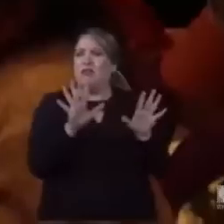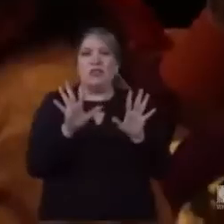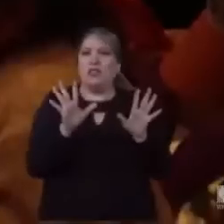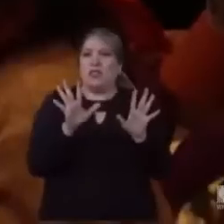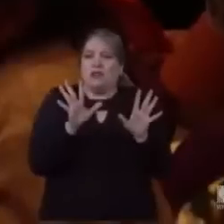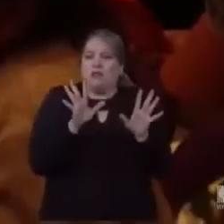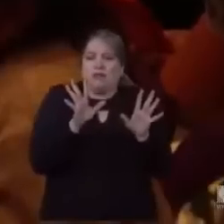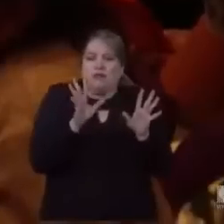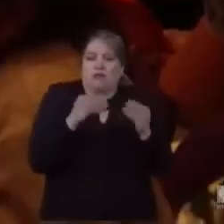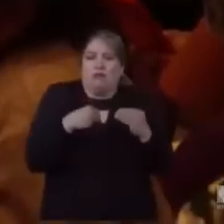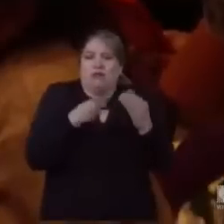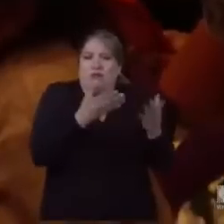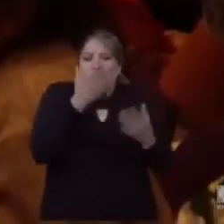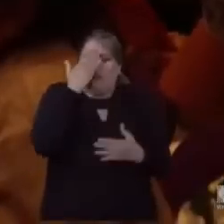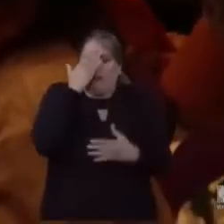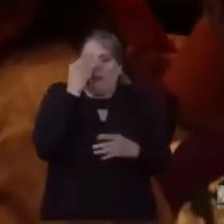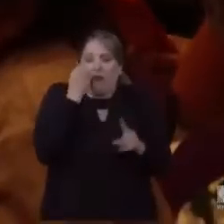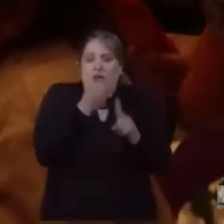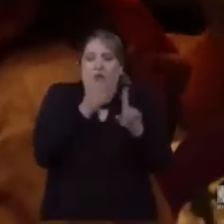pérdida de bienes.